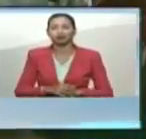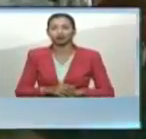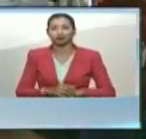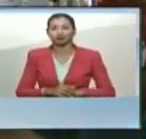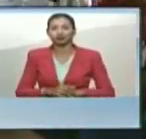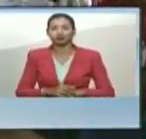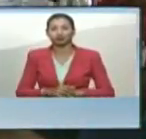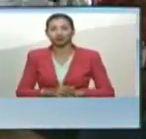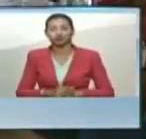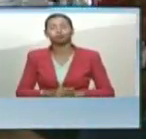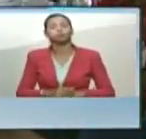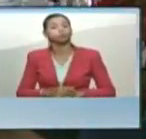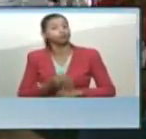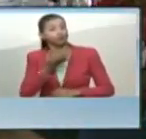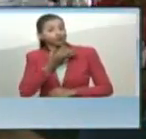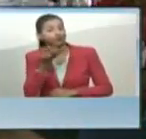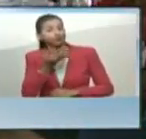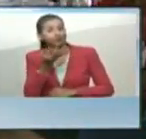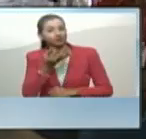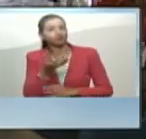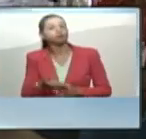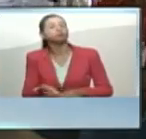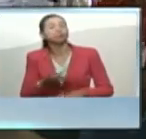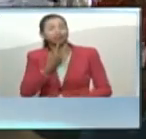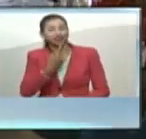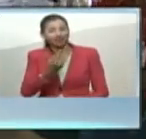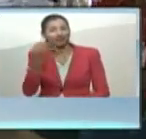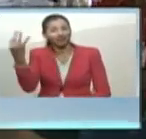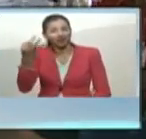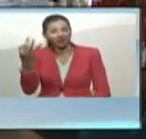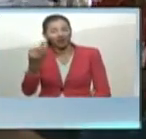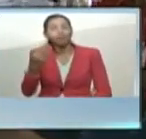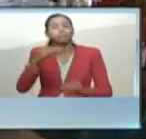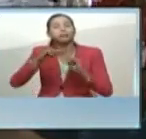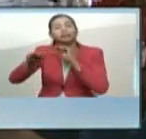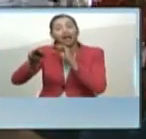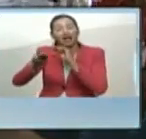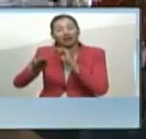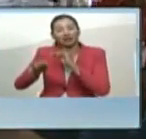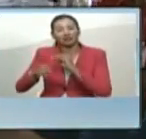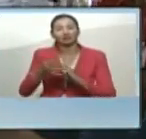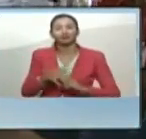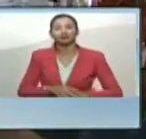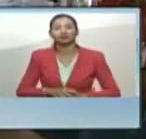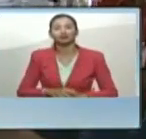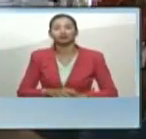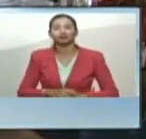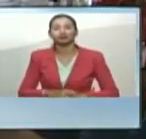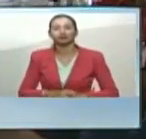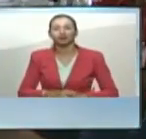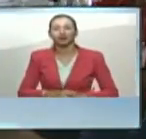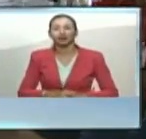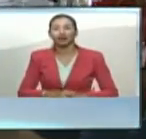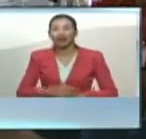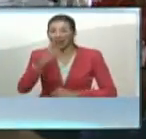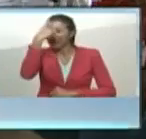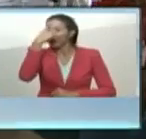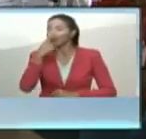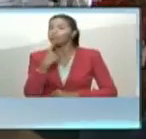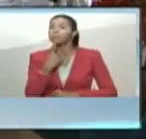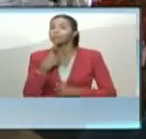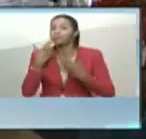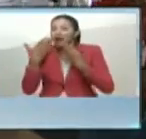actualizarlo con la verdad, el mensaje, la imagen de lo que nosotros queremos